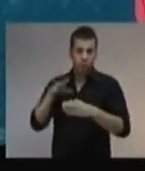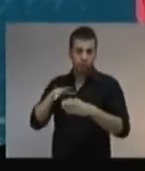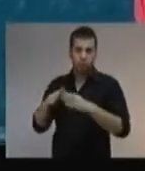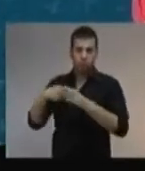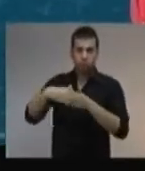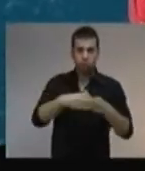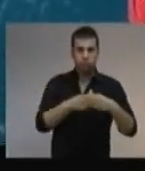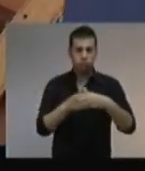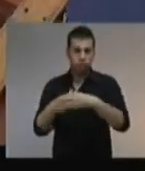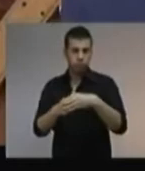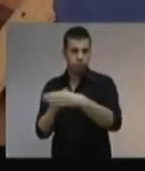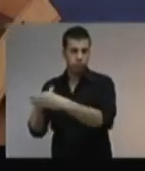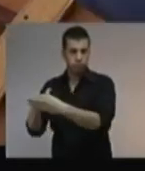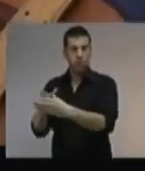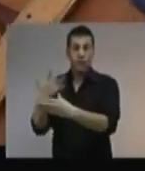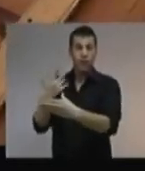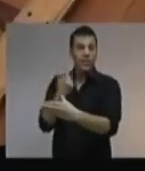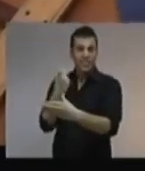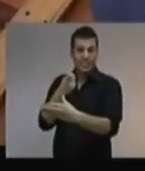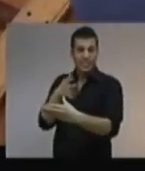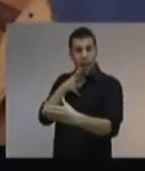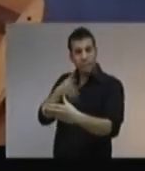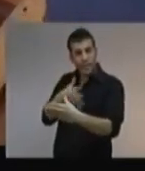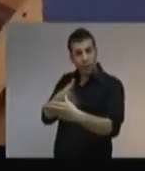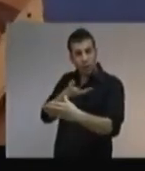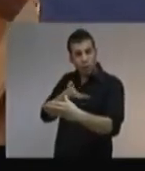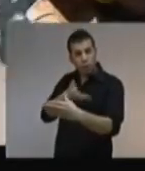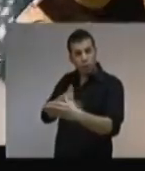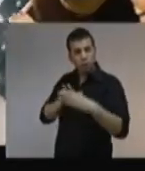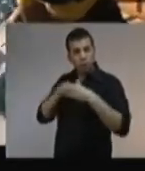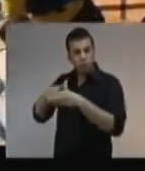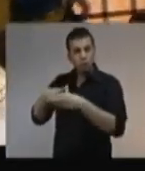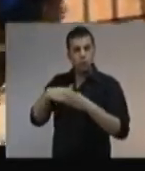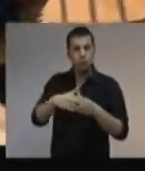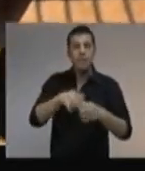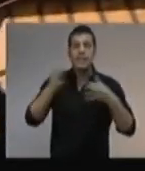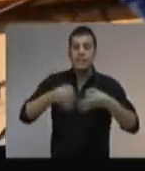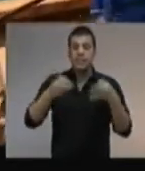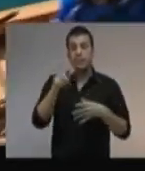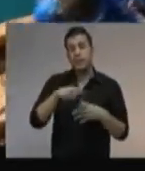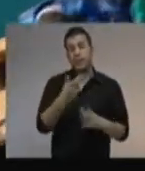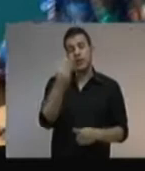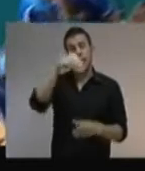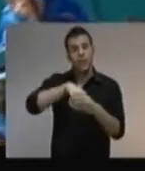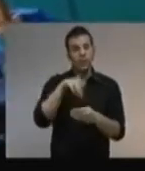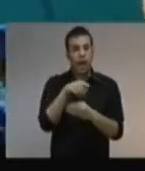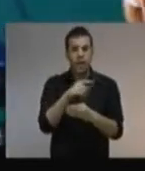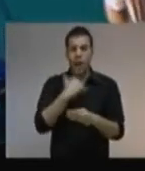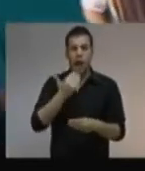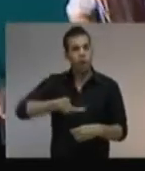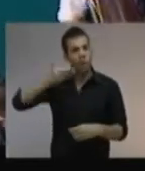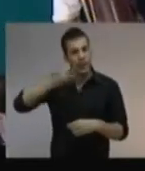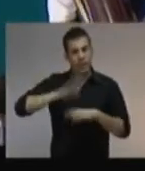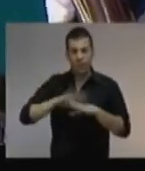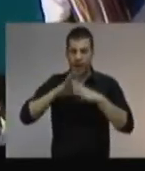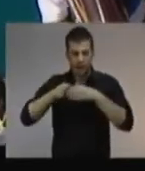respecto al viento, siempre y cuando éste esté a su favor. El trabajo de la tripulación es imprescindible para la buena marcha de la